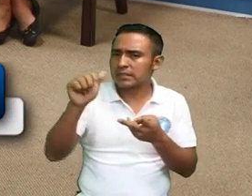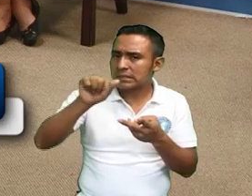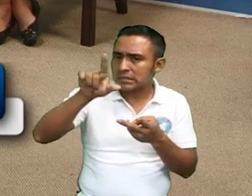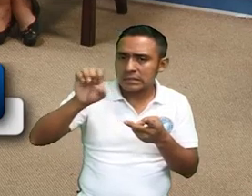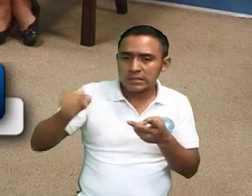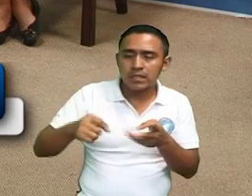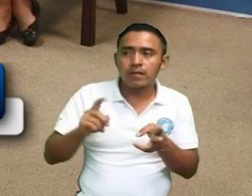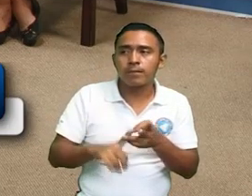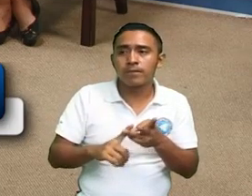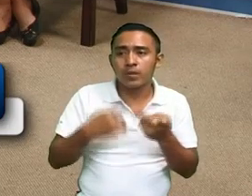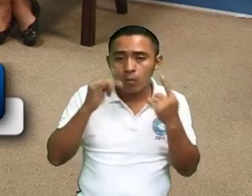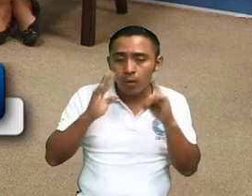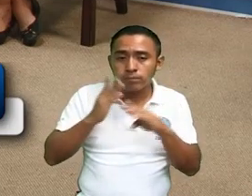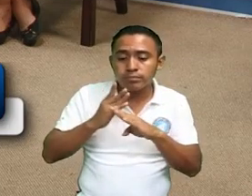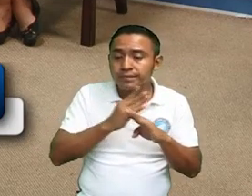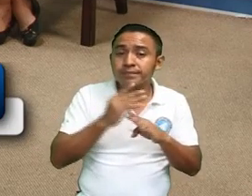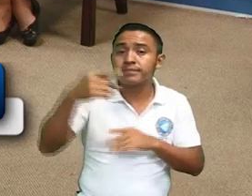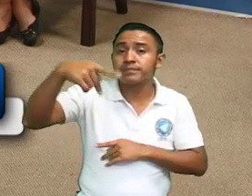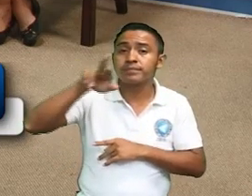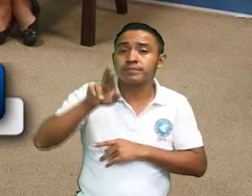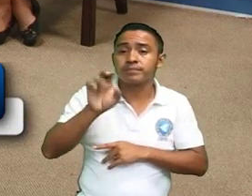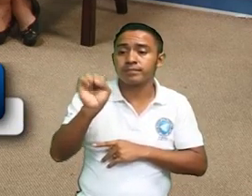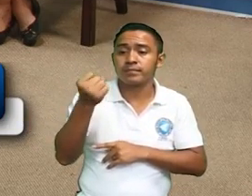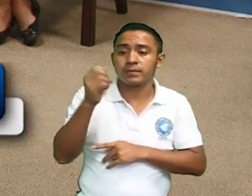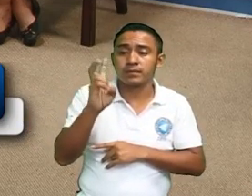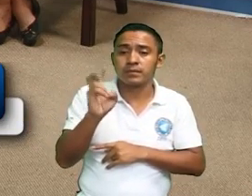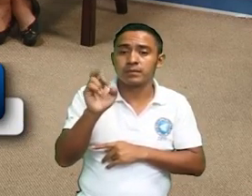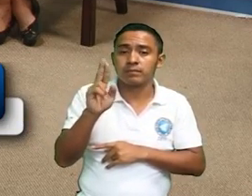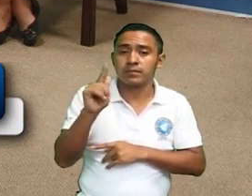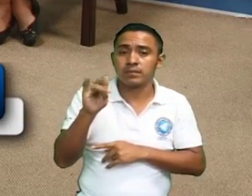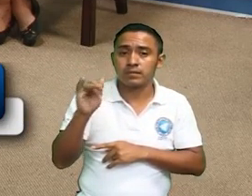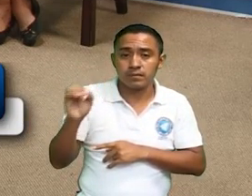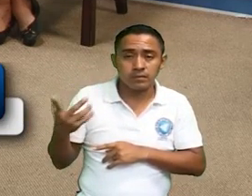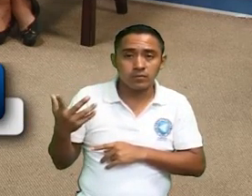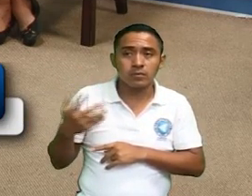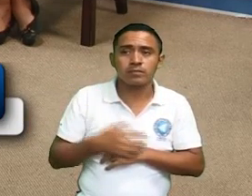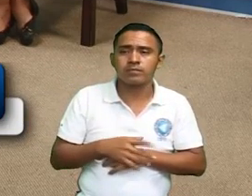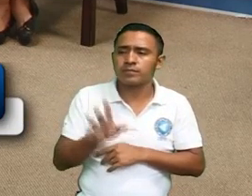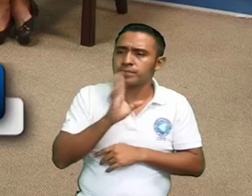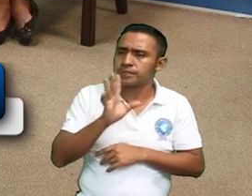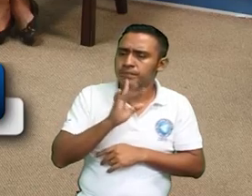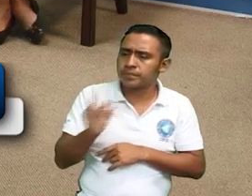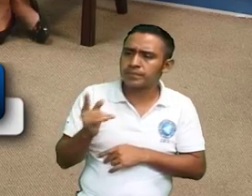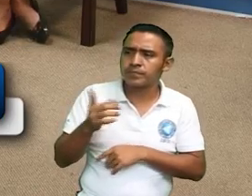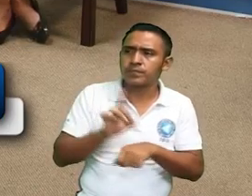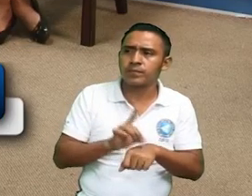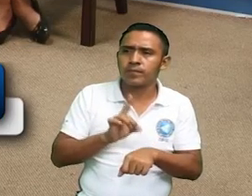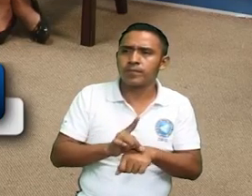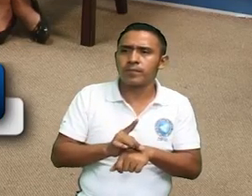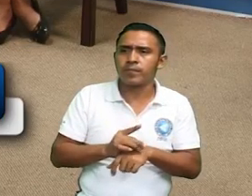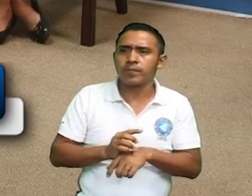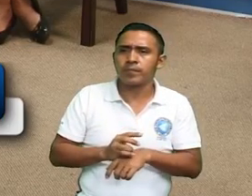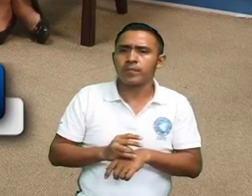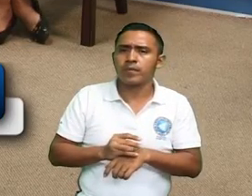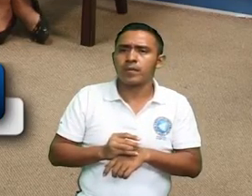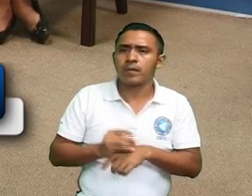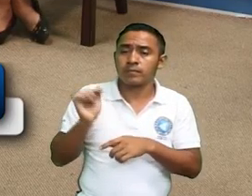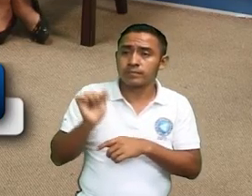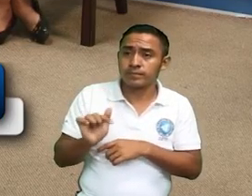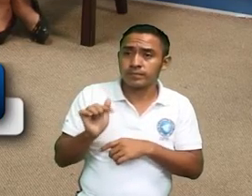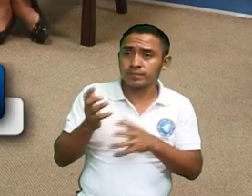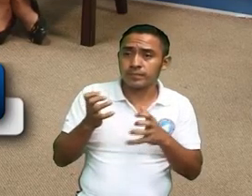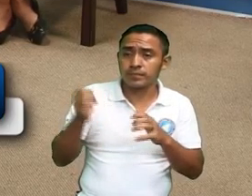que, o preservativos, los mismos preservativos que son los que van a ocasionar las enfermedades. Usted hablaba de algo muy interesante, doctora, y lo repasó aquí, y